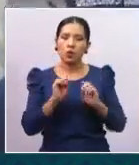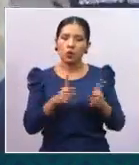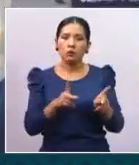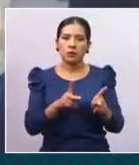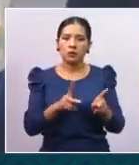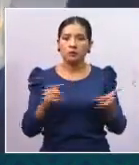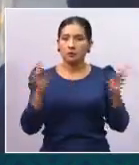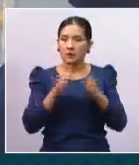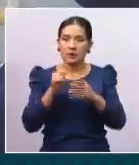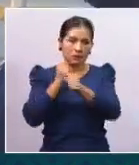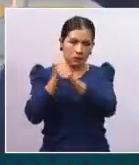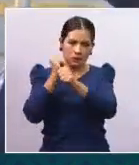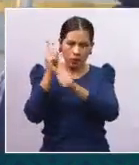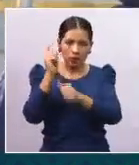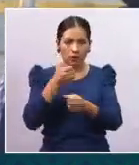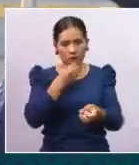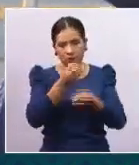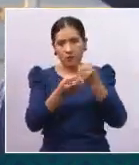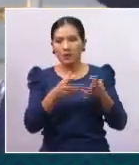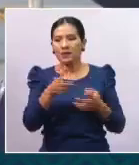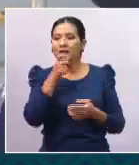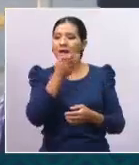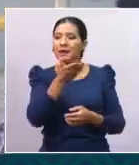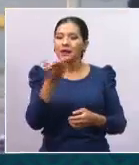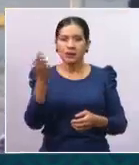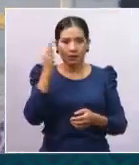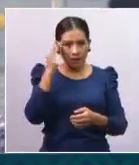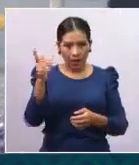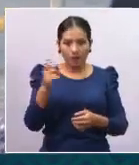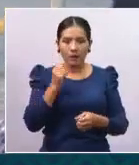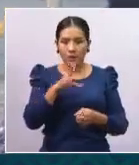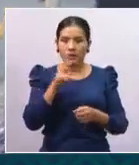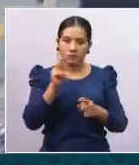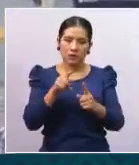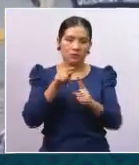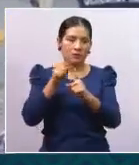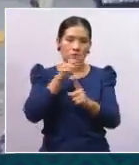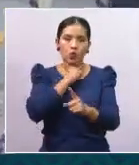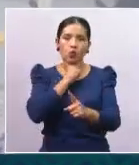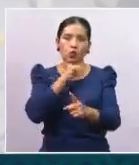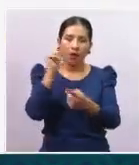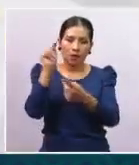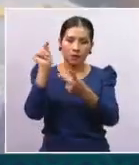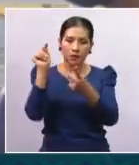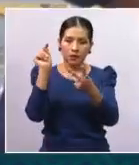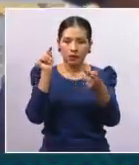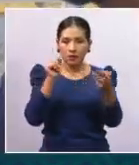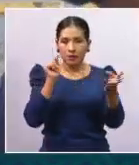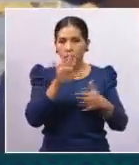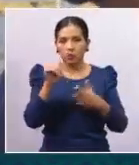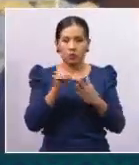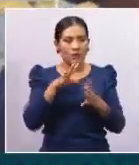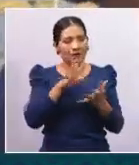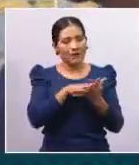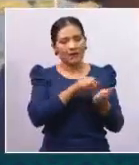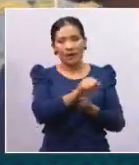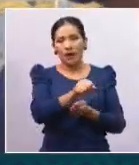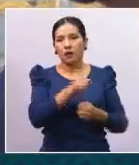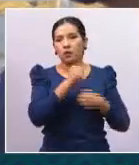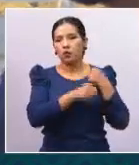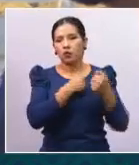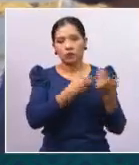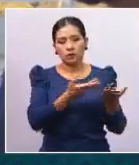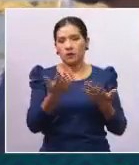que revelen los miembros que han hecho este daño durante años a tantos niños en nuestro país. Padre Antonio